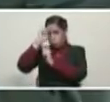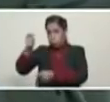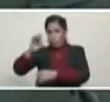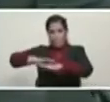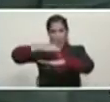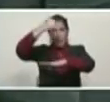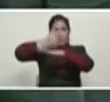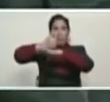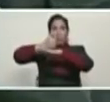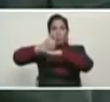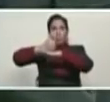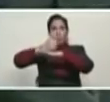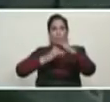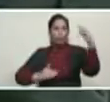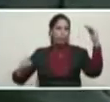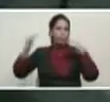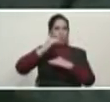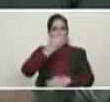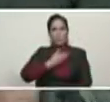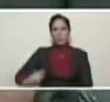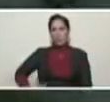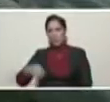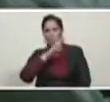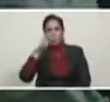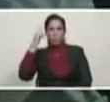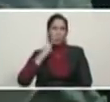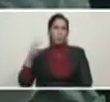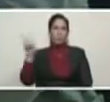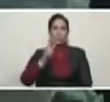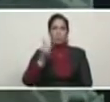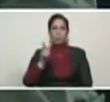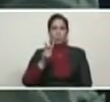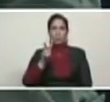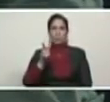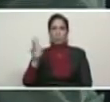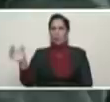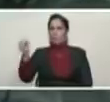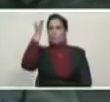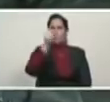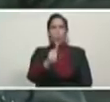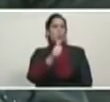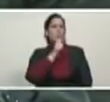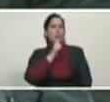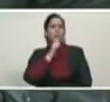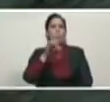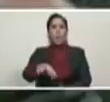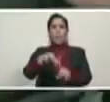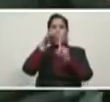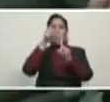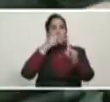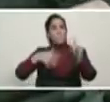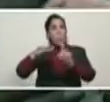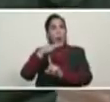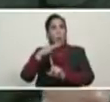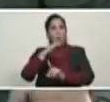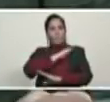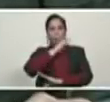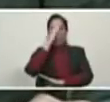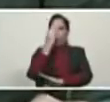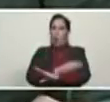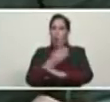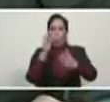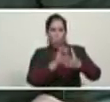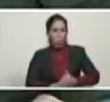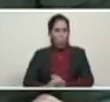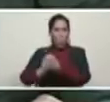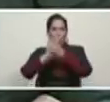supremo, presidente constitucional de la República Bolivariana de Venezuela, que lo puso allí el pueblo. Y a fortalecer la unidad en la